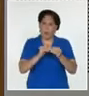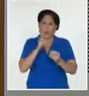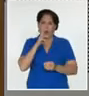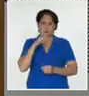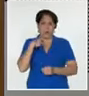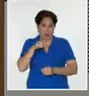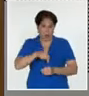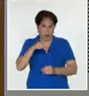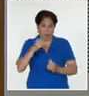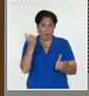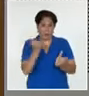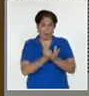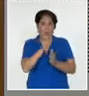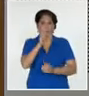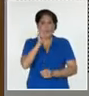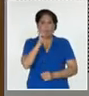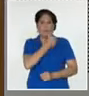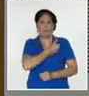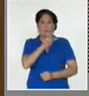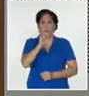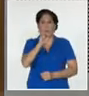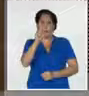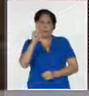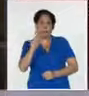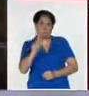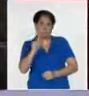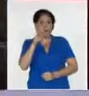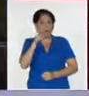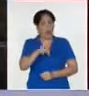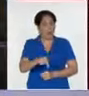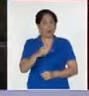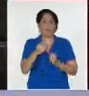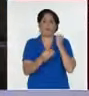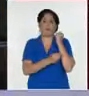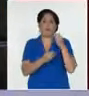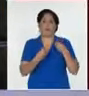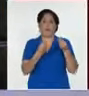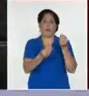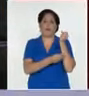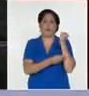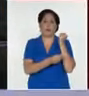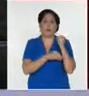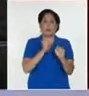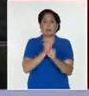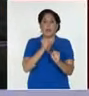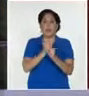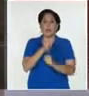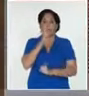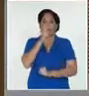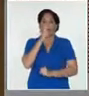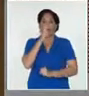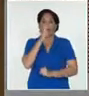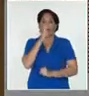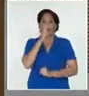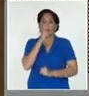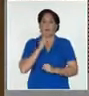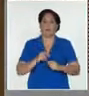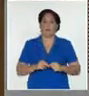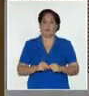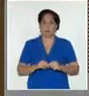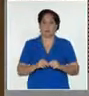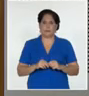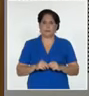en diciembre de 2021 la estrategia para fortalecer la labor de los comités de defensa de la revolución.